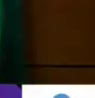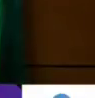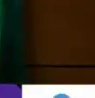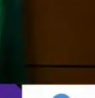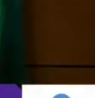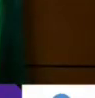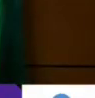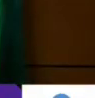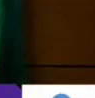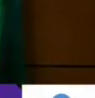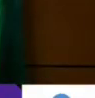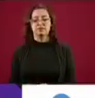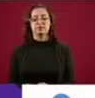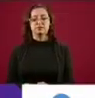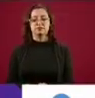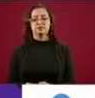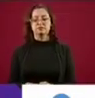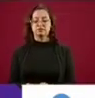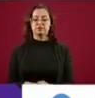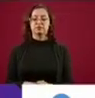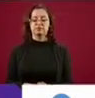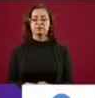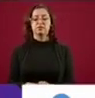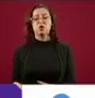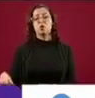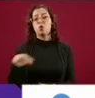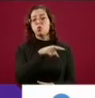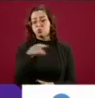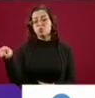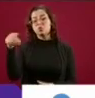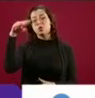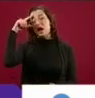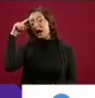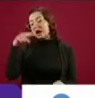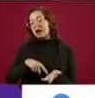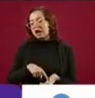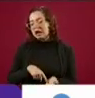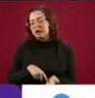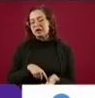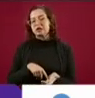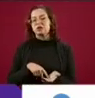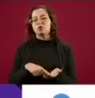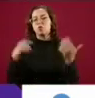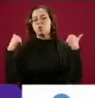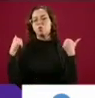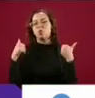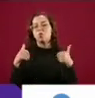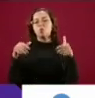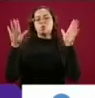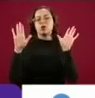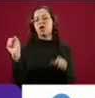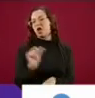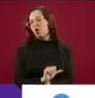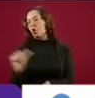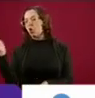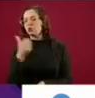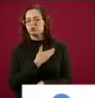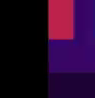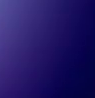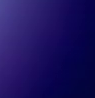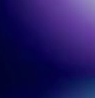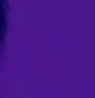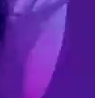de Electricidad por las acciones que se llevan a cabo para retomar así el control de las empresas públicas del Estado